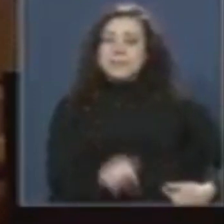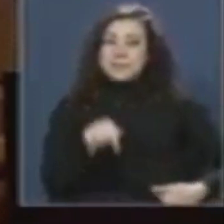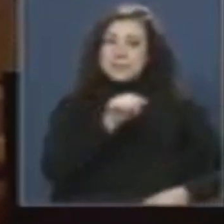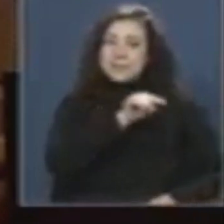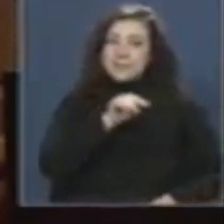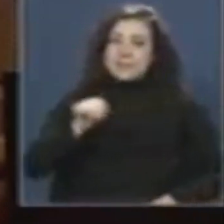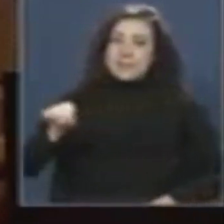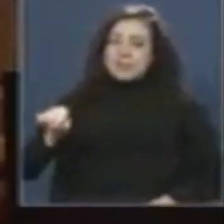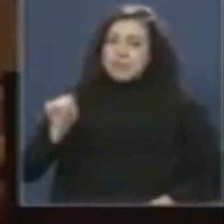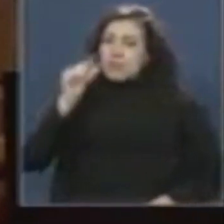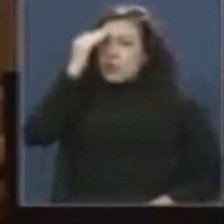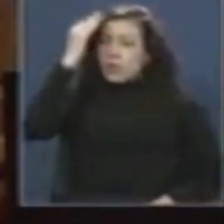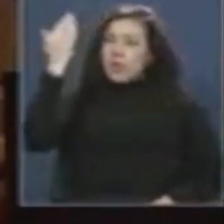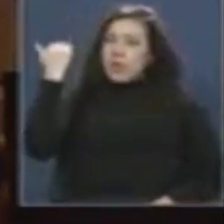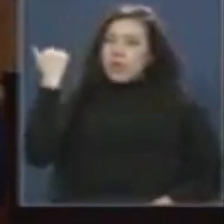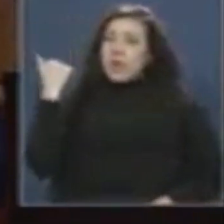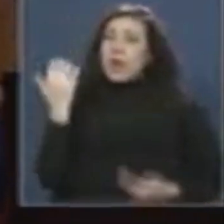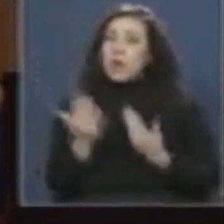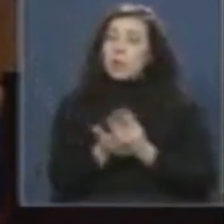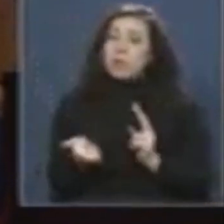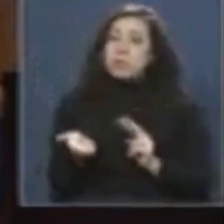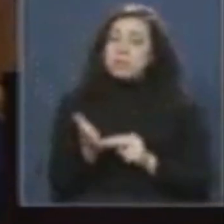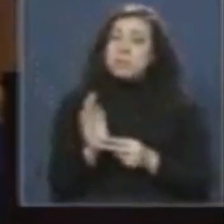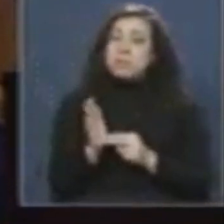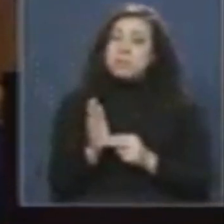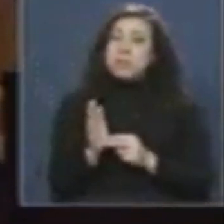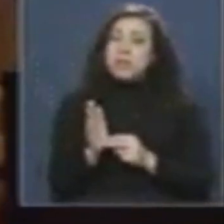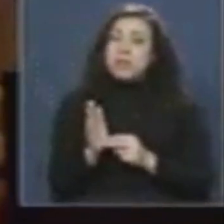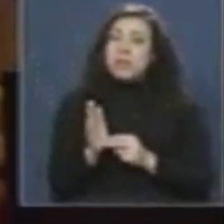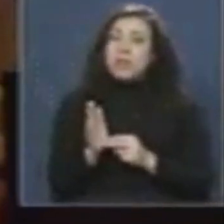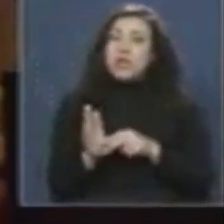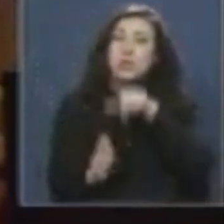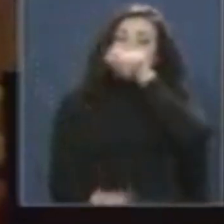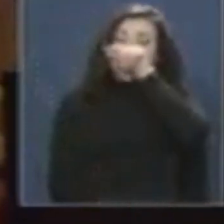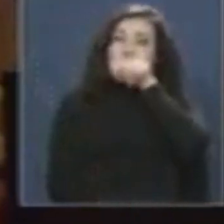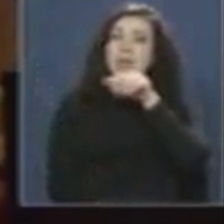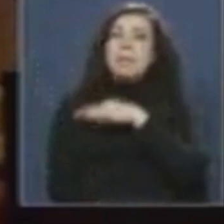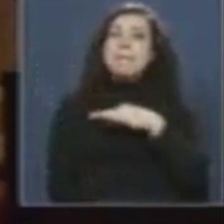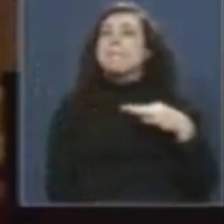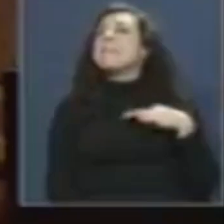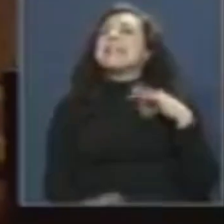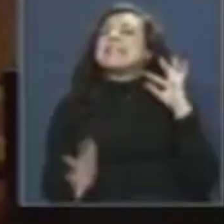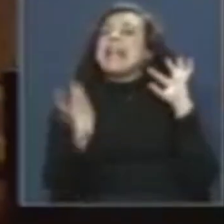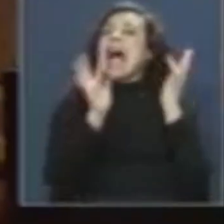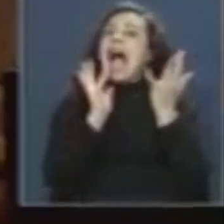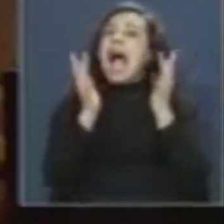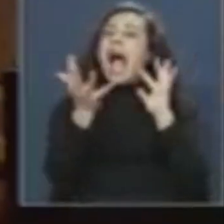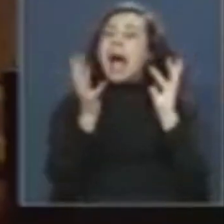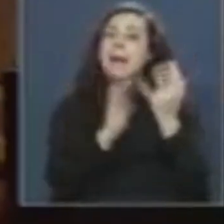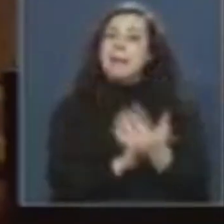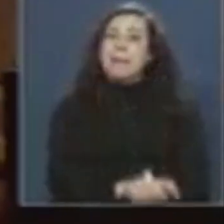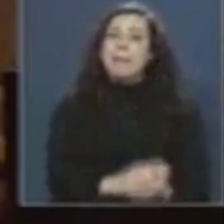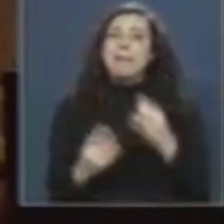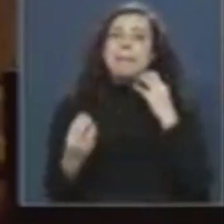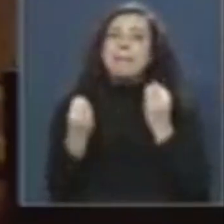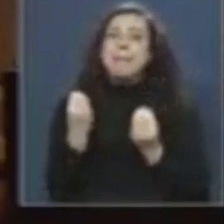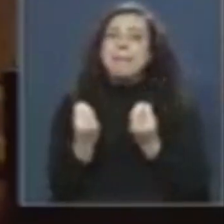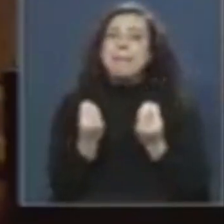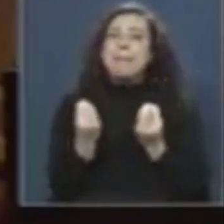Esta semana, hace un par de días atrás, tuvimos una polémica en Twitter con la ministra del Medio Ambiente